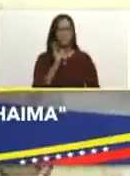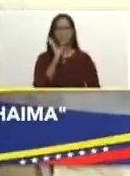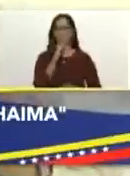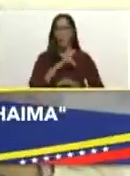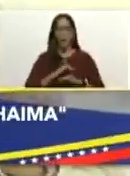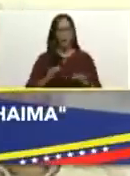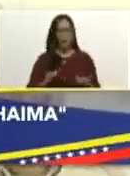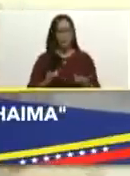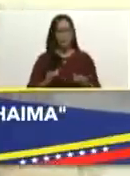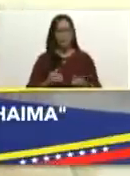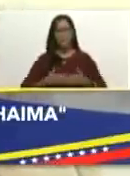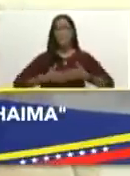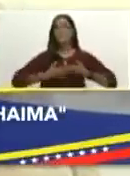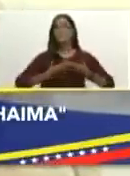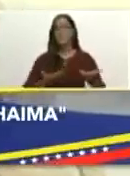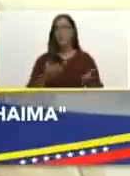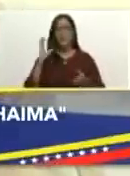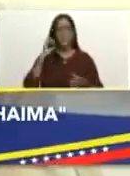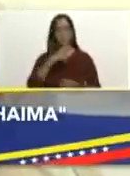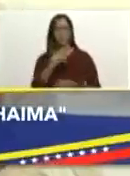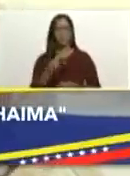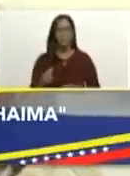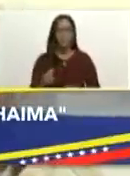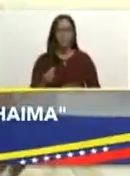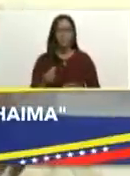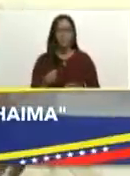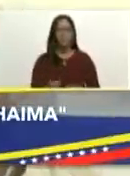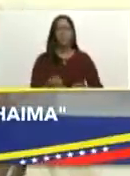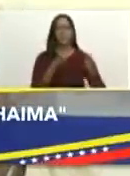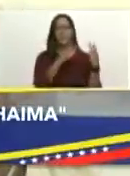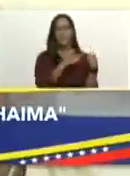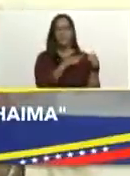patria. No la hay. Está en nuestras manos ahora.